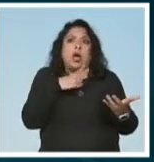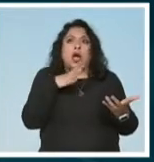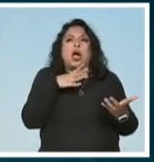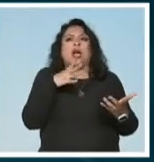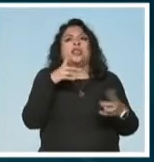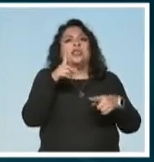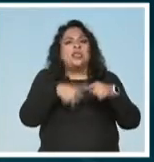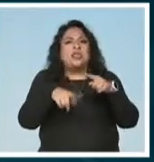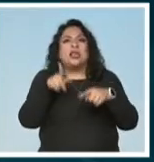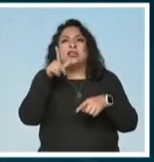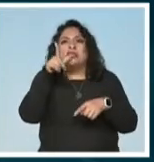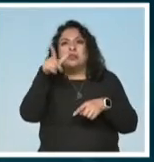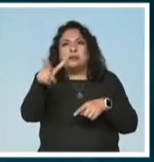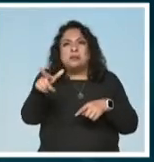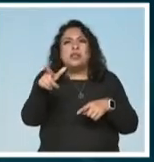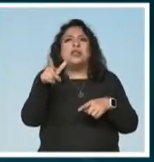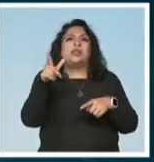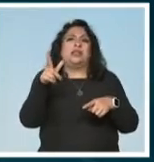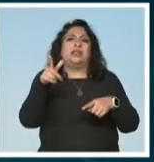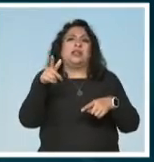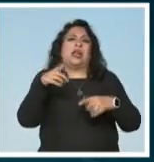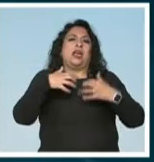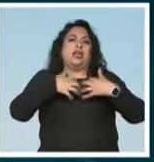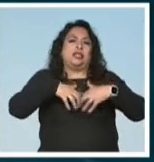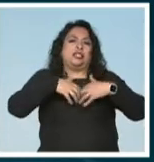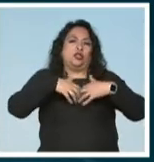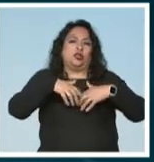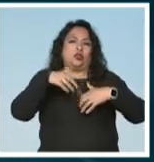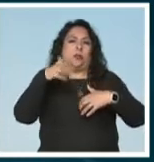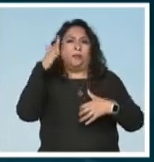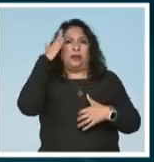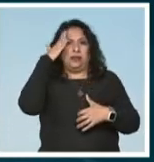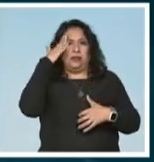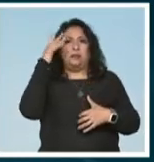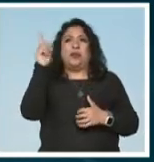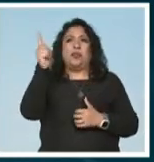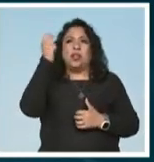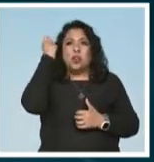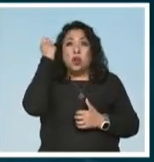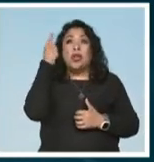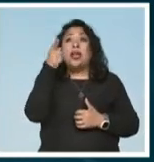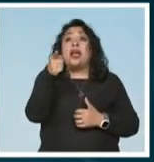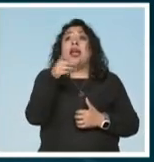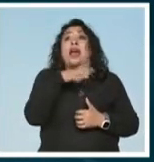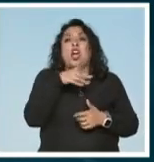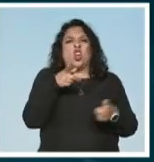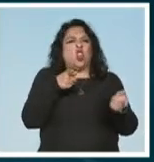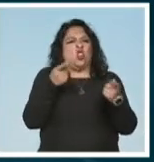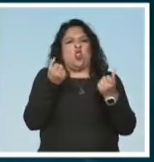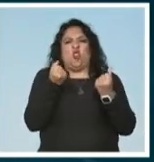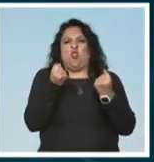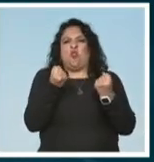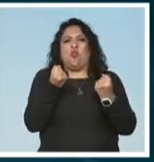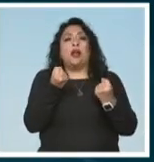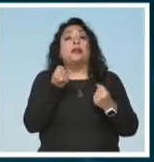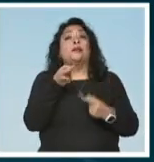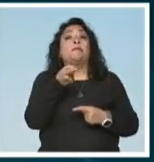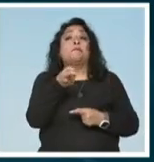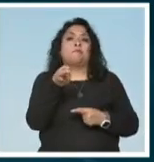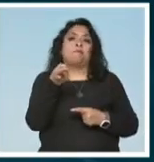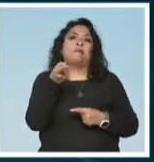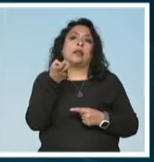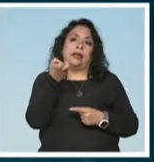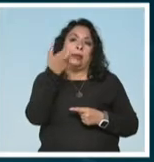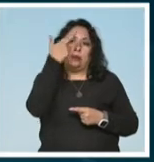el espíritu de las startups o la industria embrionaria y de la industria de la tecnología, de la cual está teniendo un control absoluto, y guerra por la